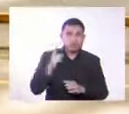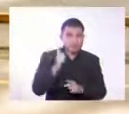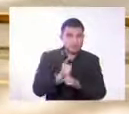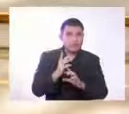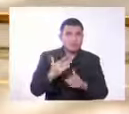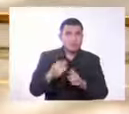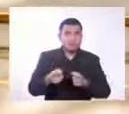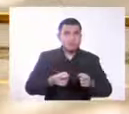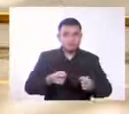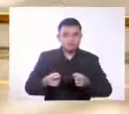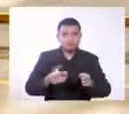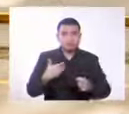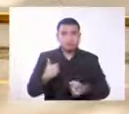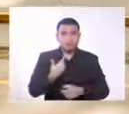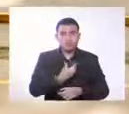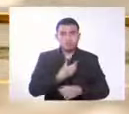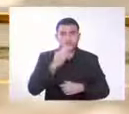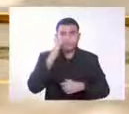nuestro futuro?